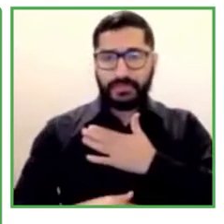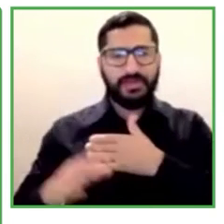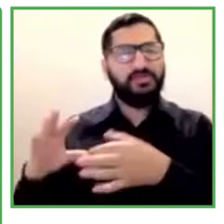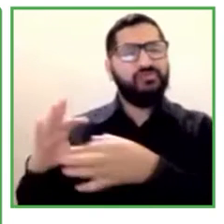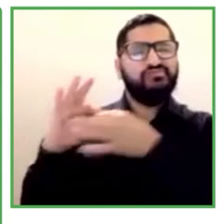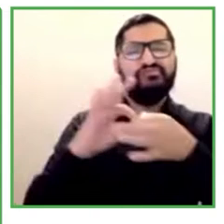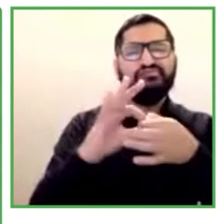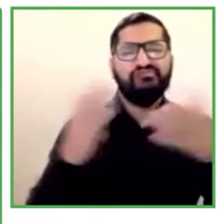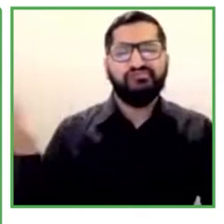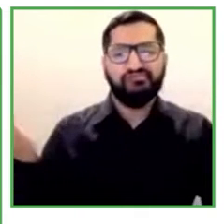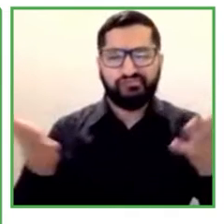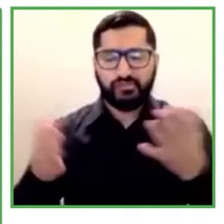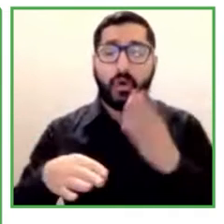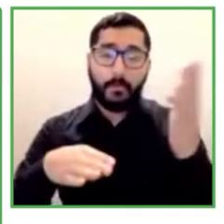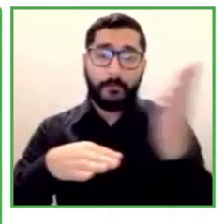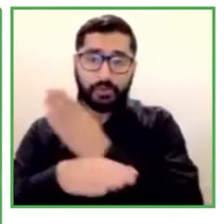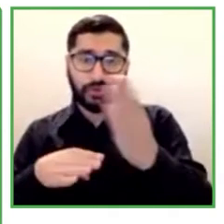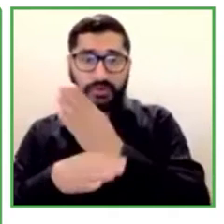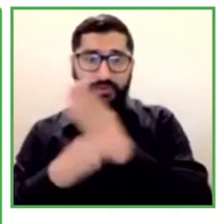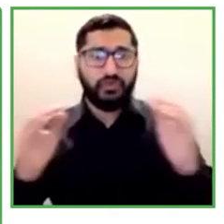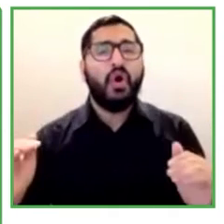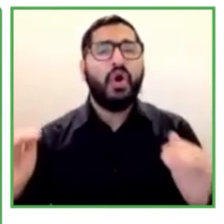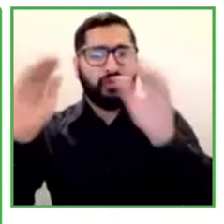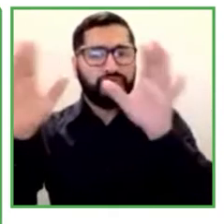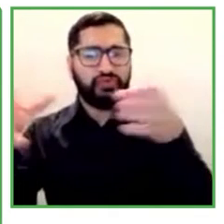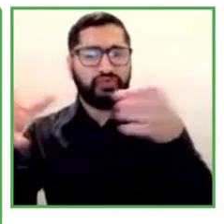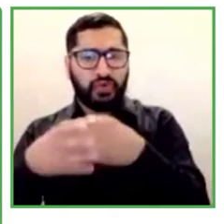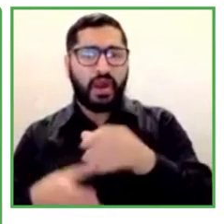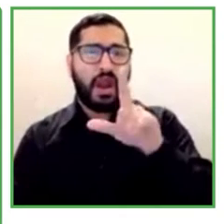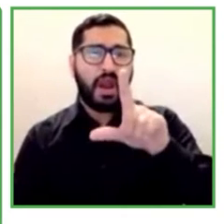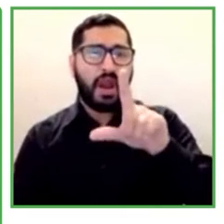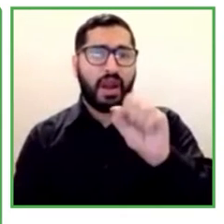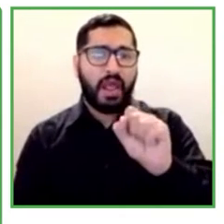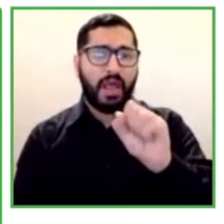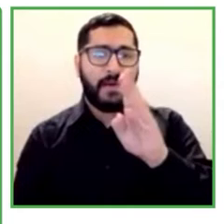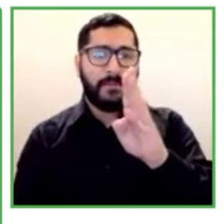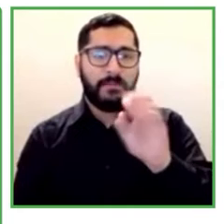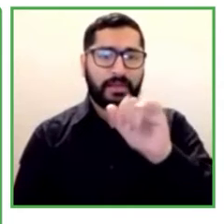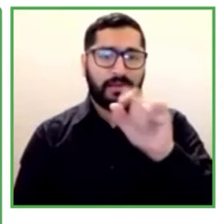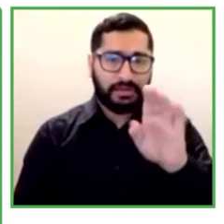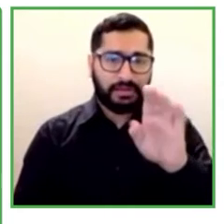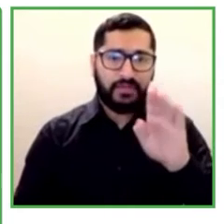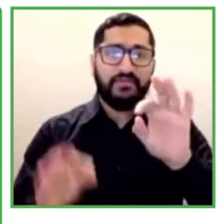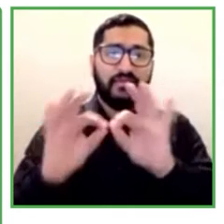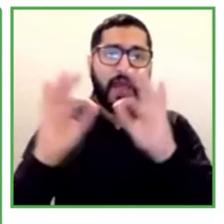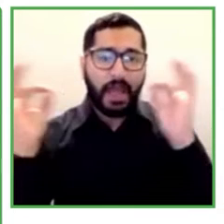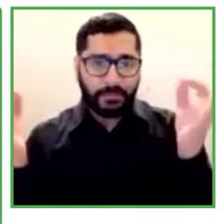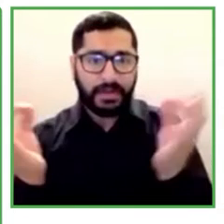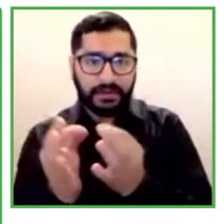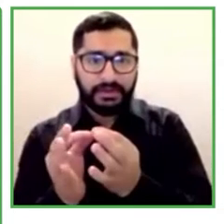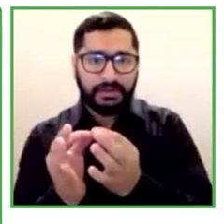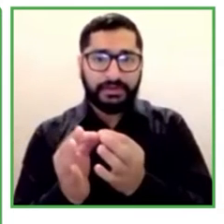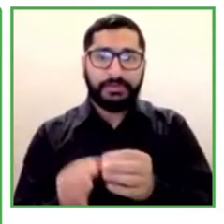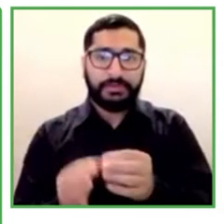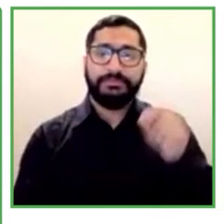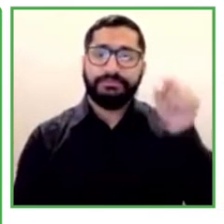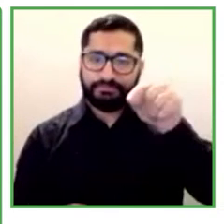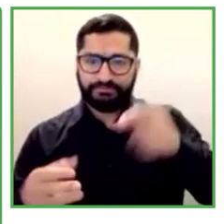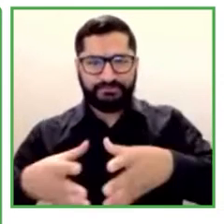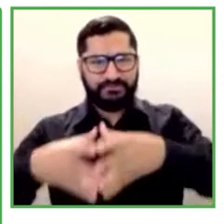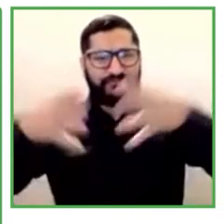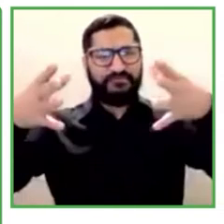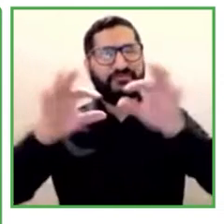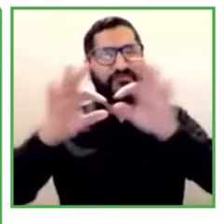fundación Samachi Foundation. Es una de las fundaciones más grandes familiares que están trabajando en Turquía y